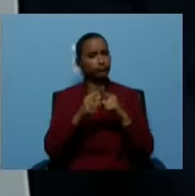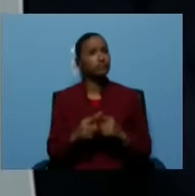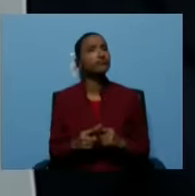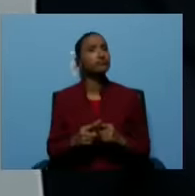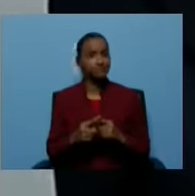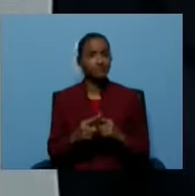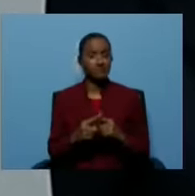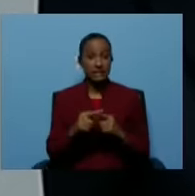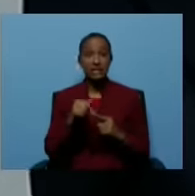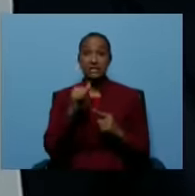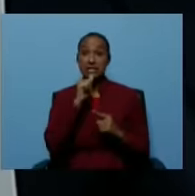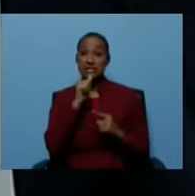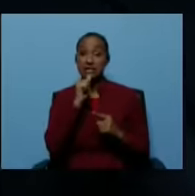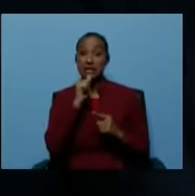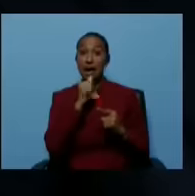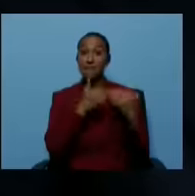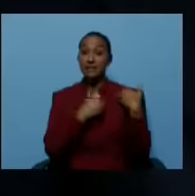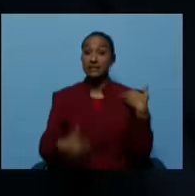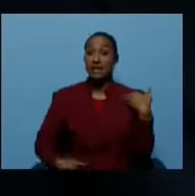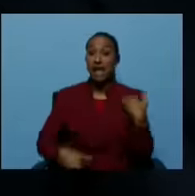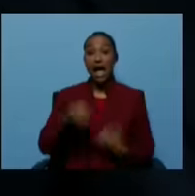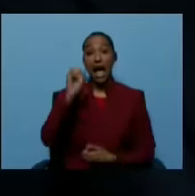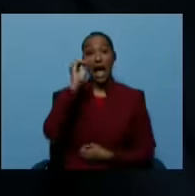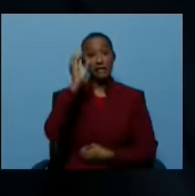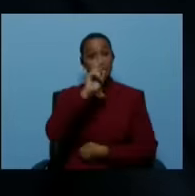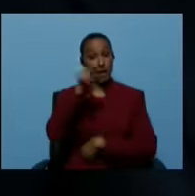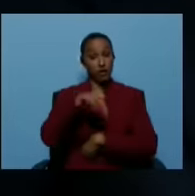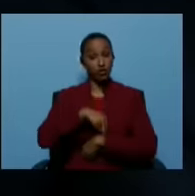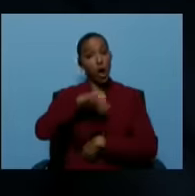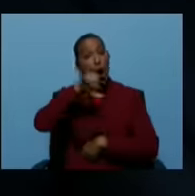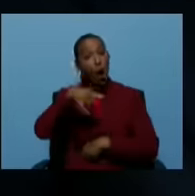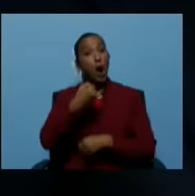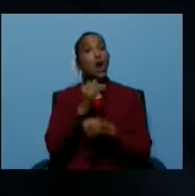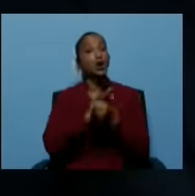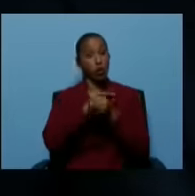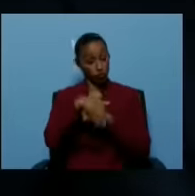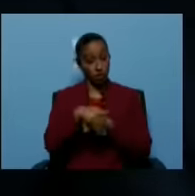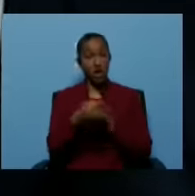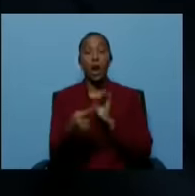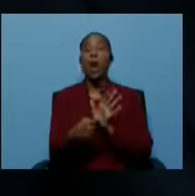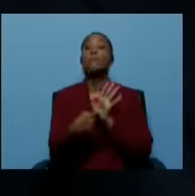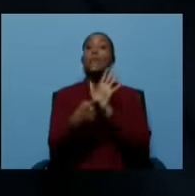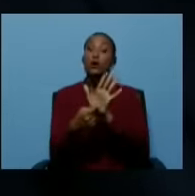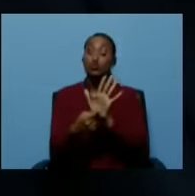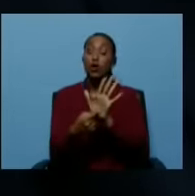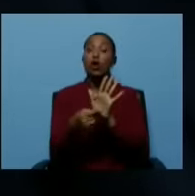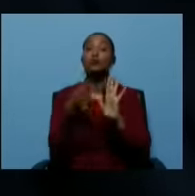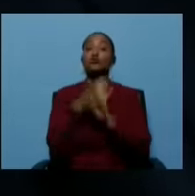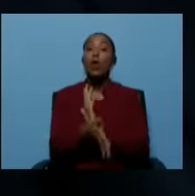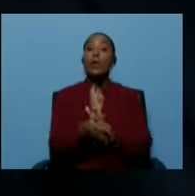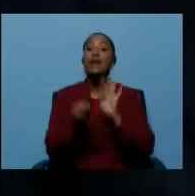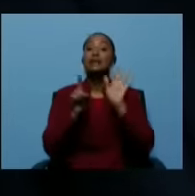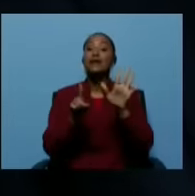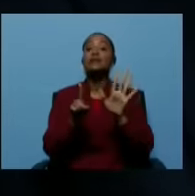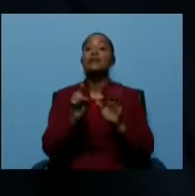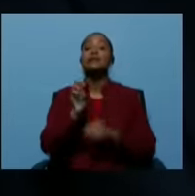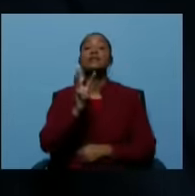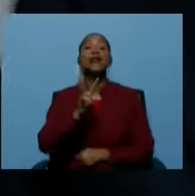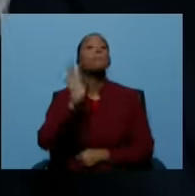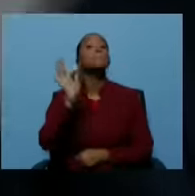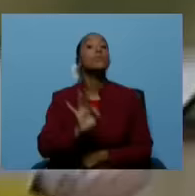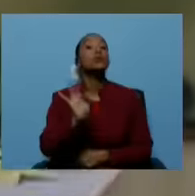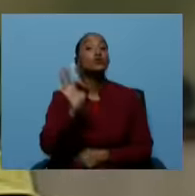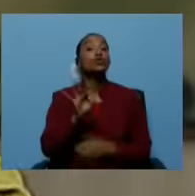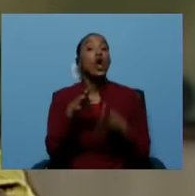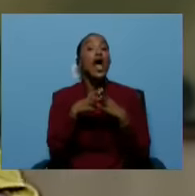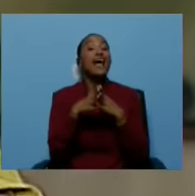el presidente de la Asamblea Nacional, el doctor Jorge Rodríguez, son porcentajes planos, 63% en todos los